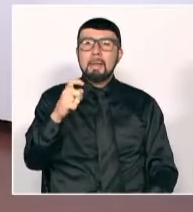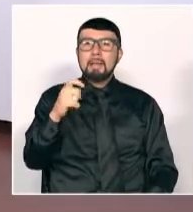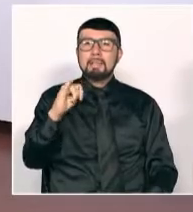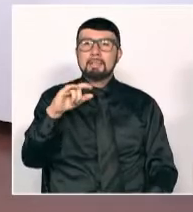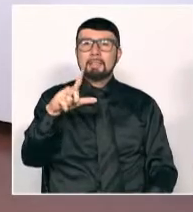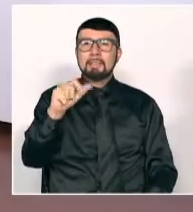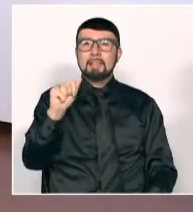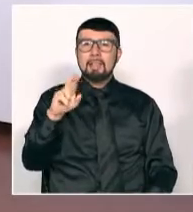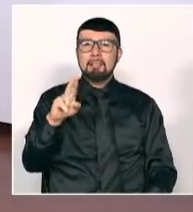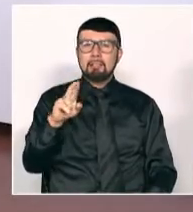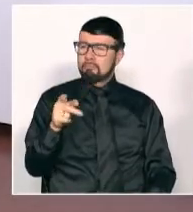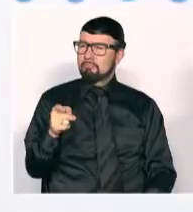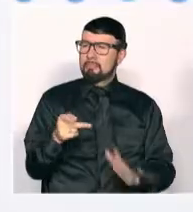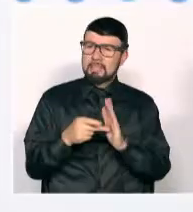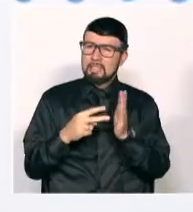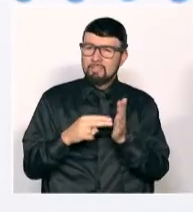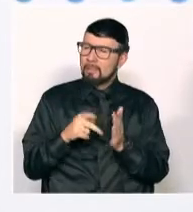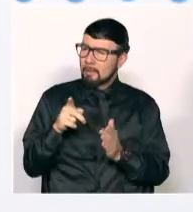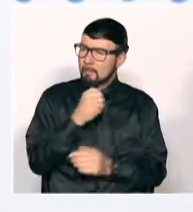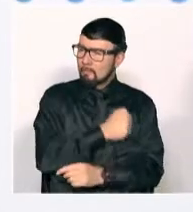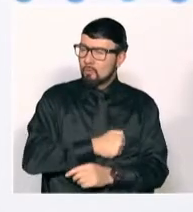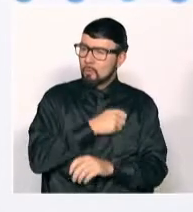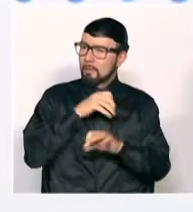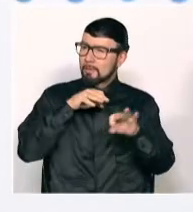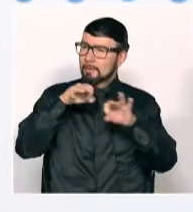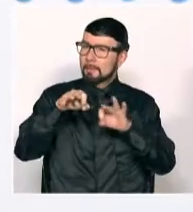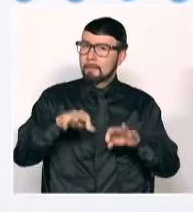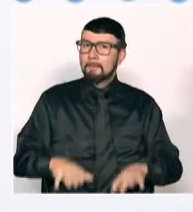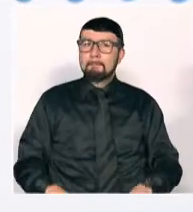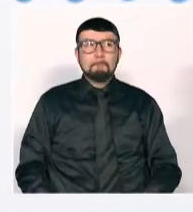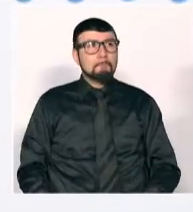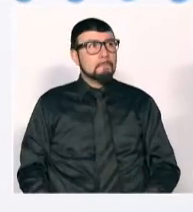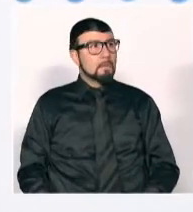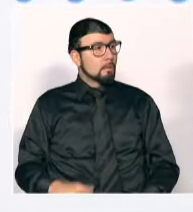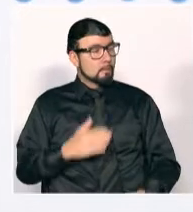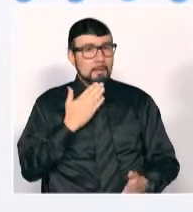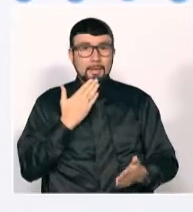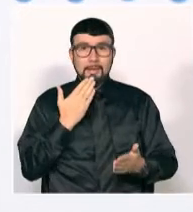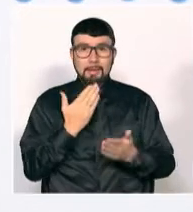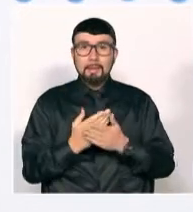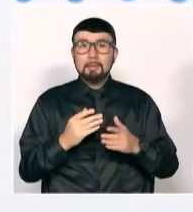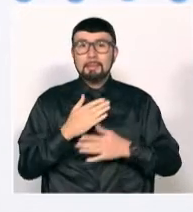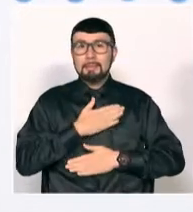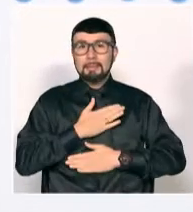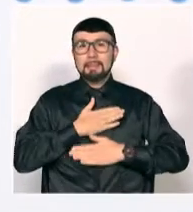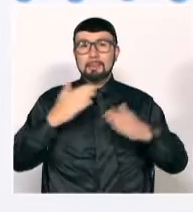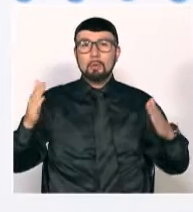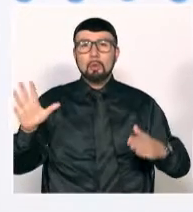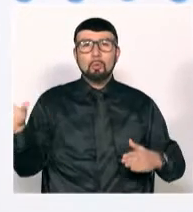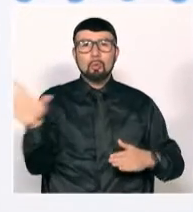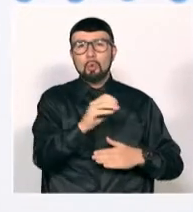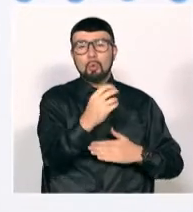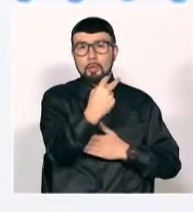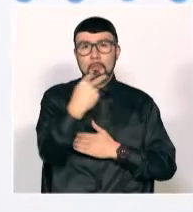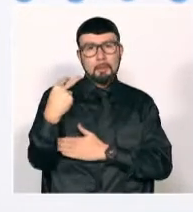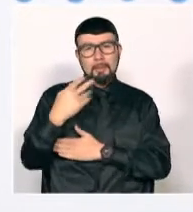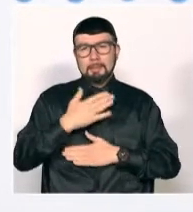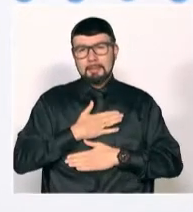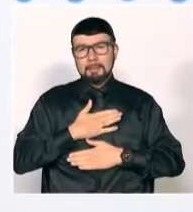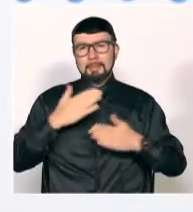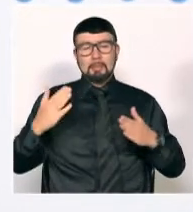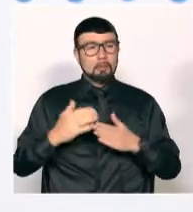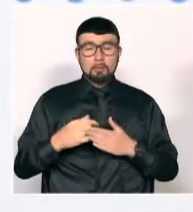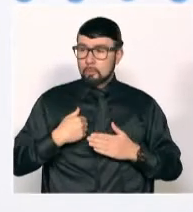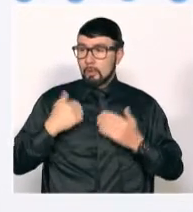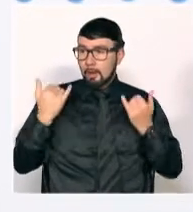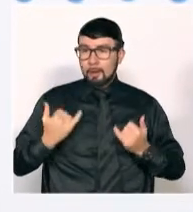en ortopedia maxilar. Muchas gracias, un saludo para todas las personas que nos ven. Es muy grato para mí venir